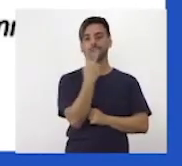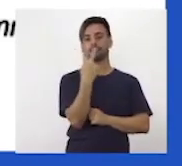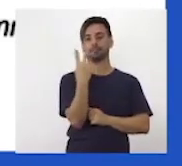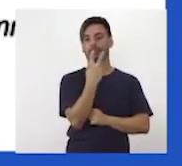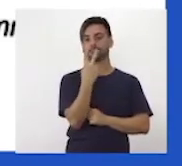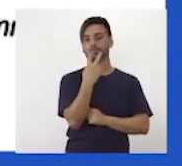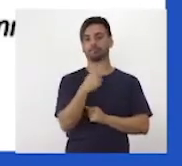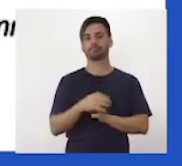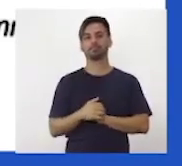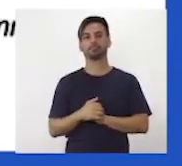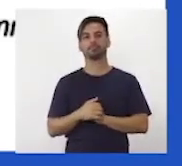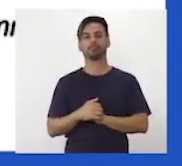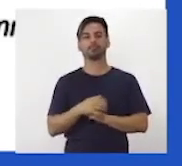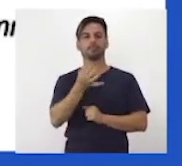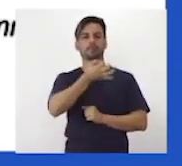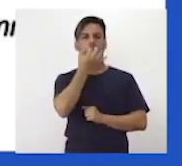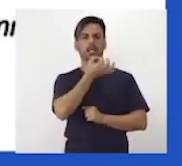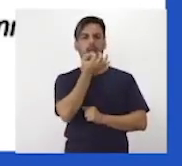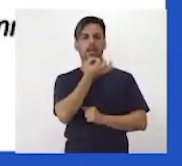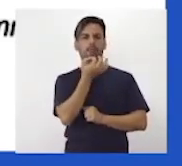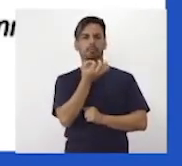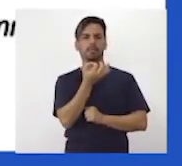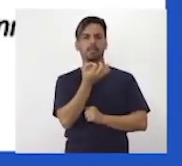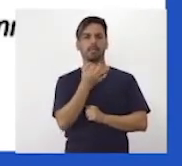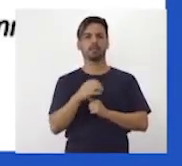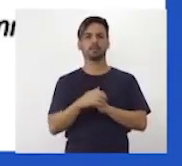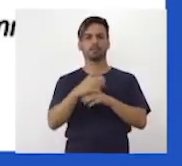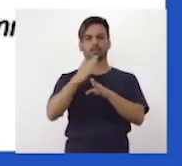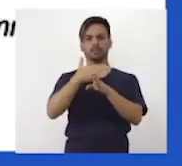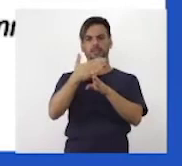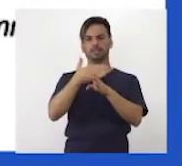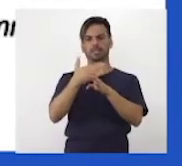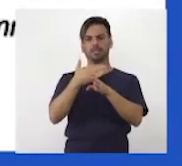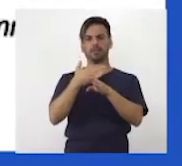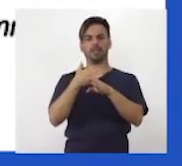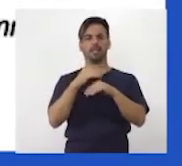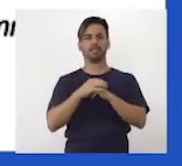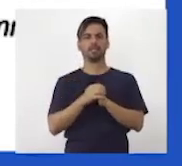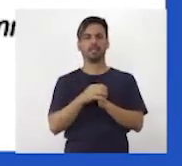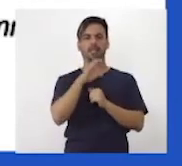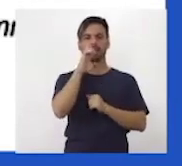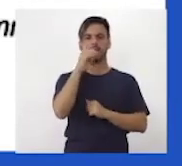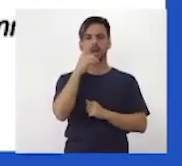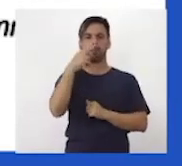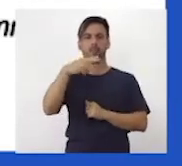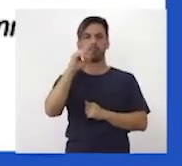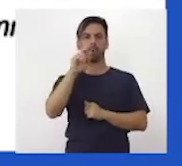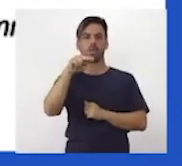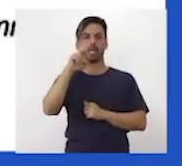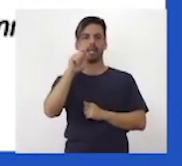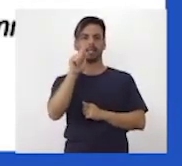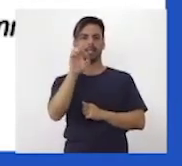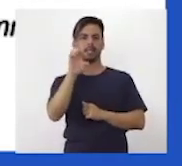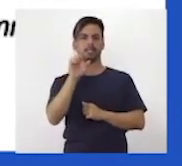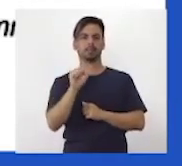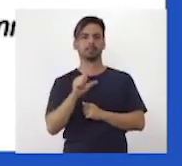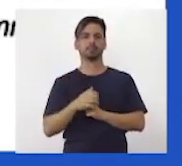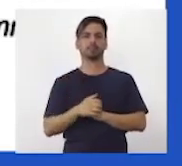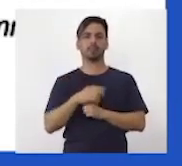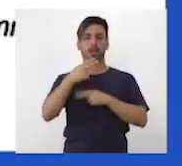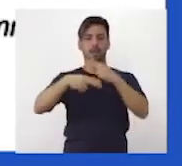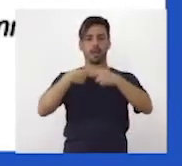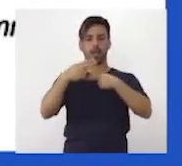expresados a exponentes diferentes. Cuando haces la sustracción, te queda m por n